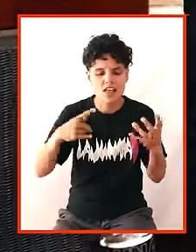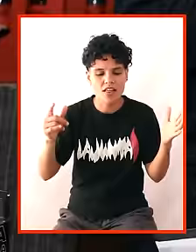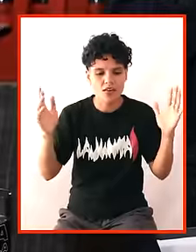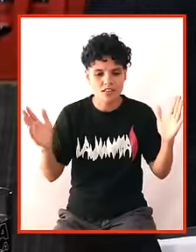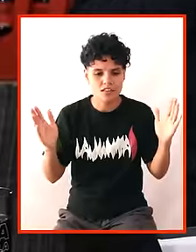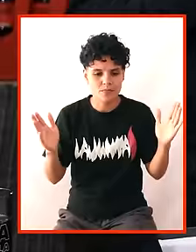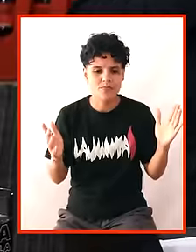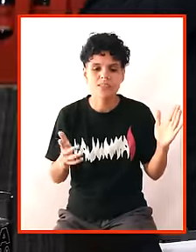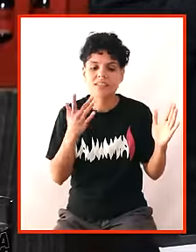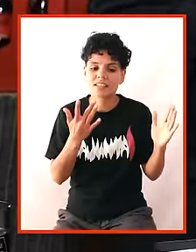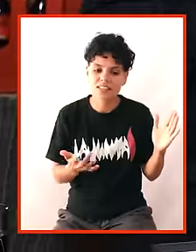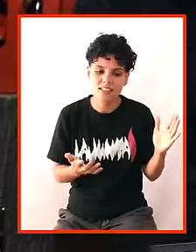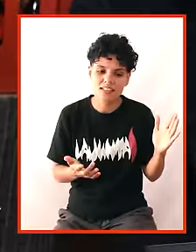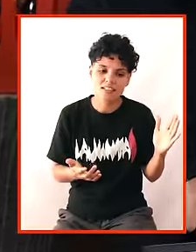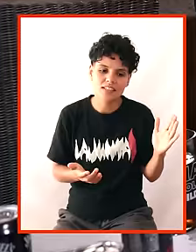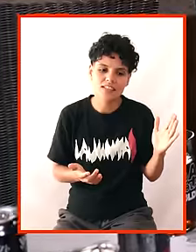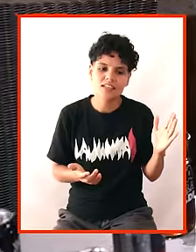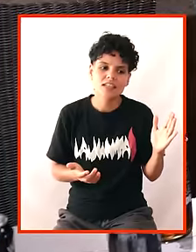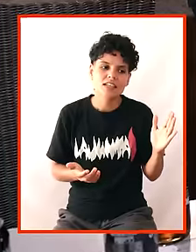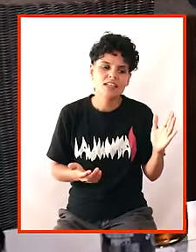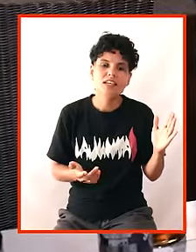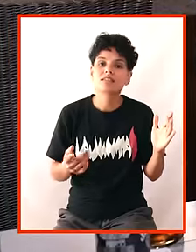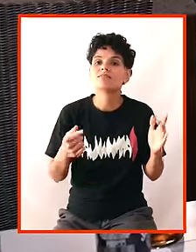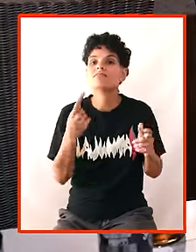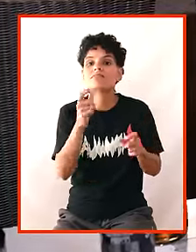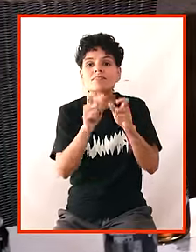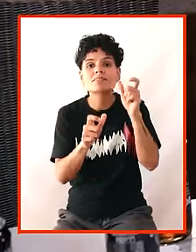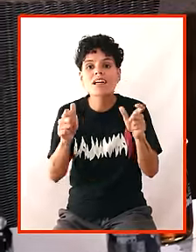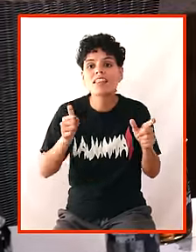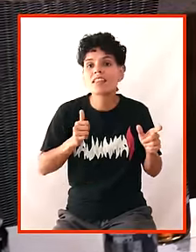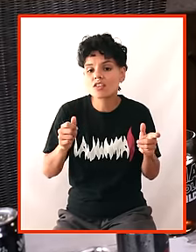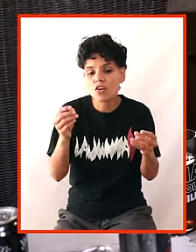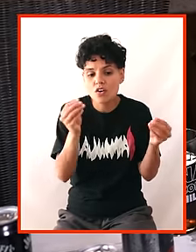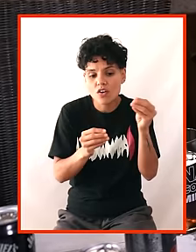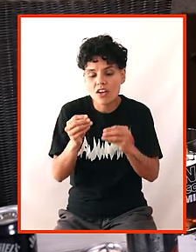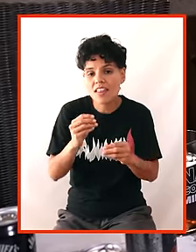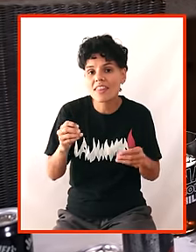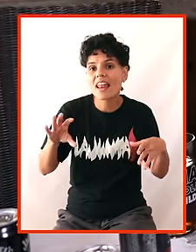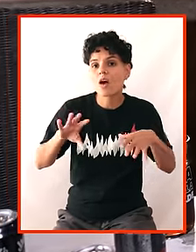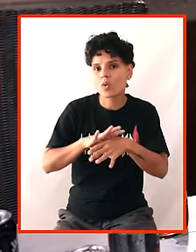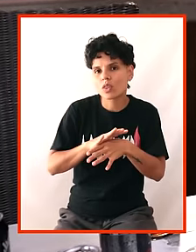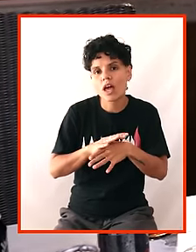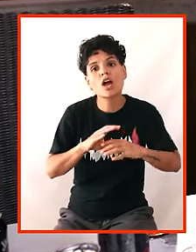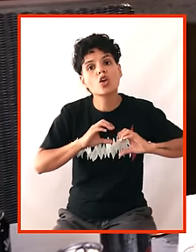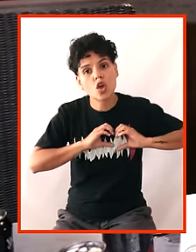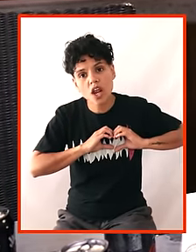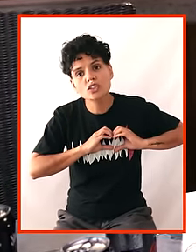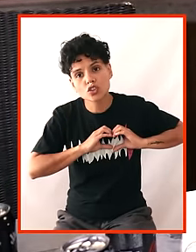Oye, lo que pasa es que los creadores de la junta también tienen corazón.